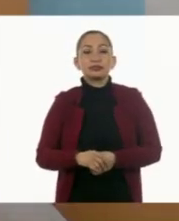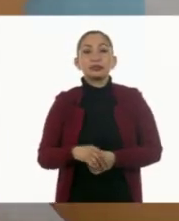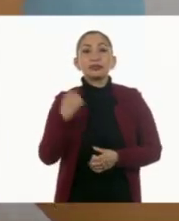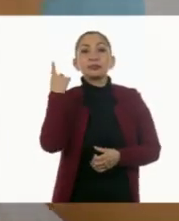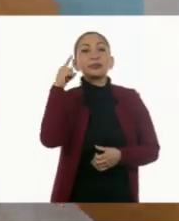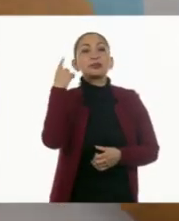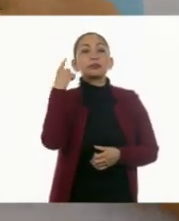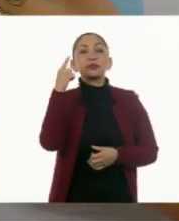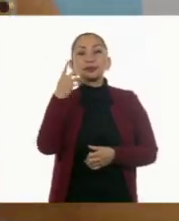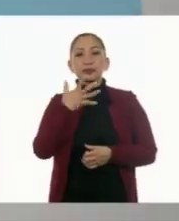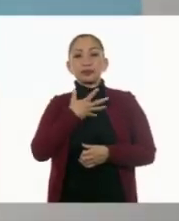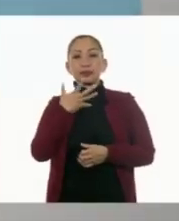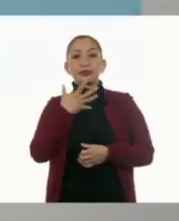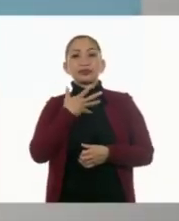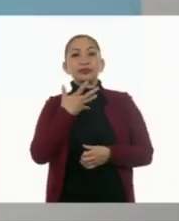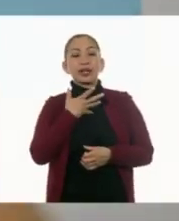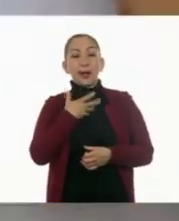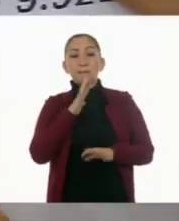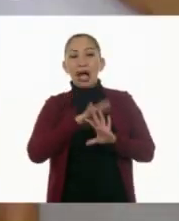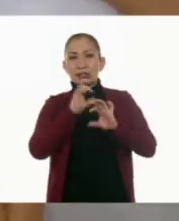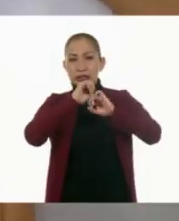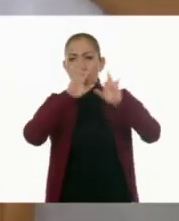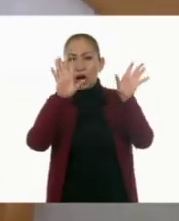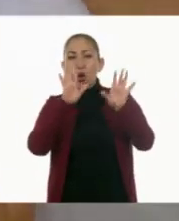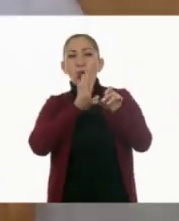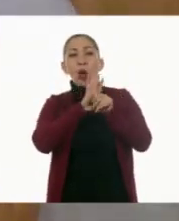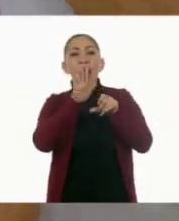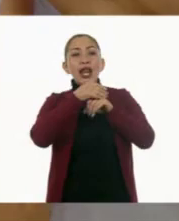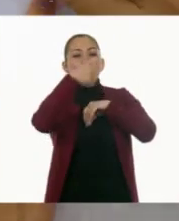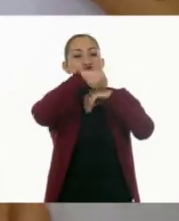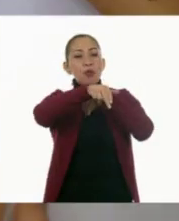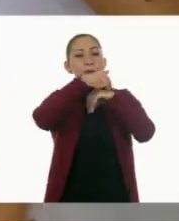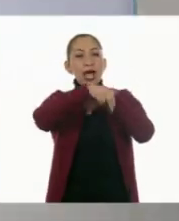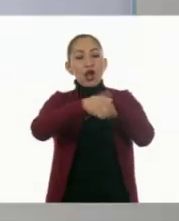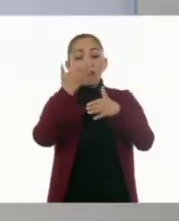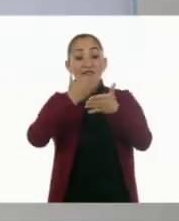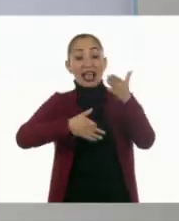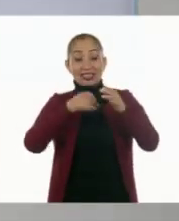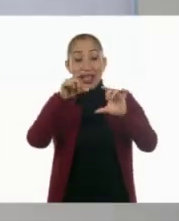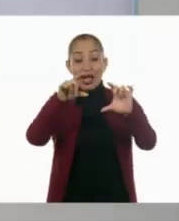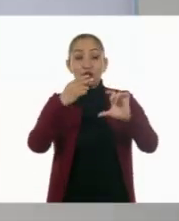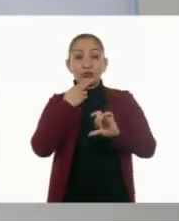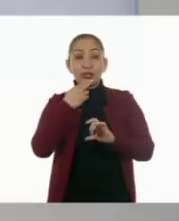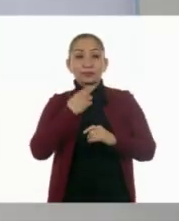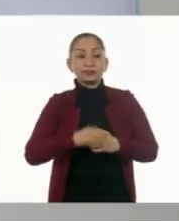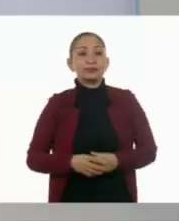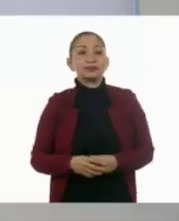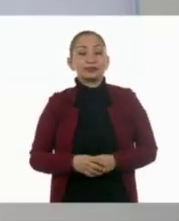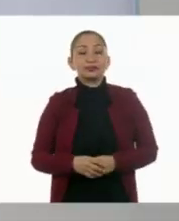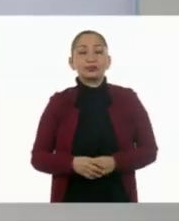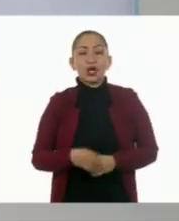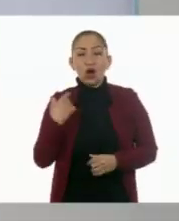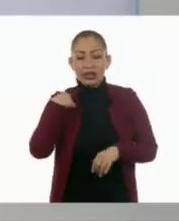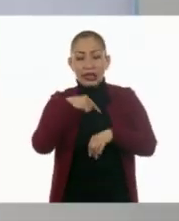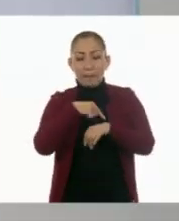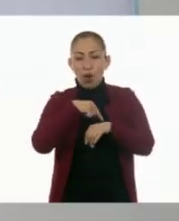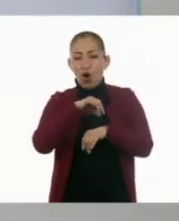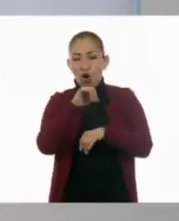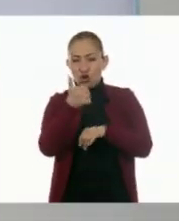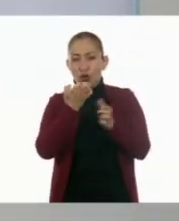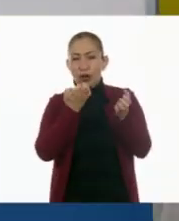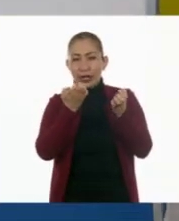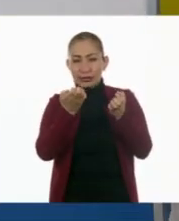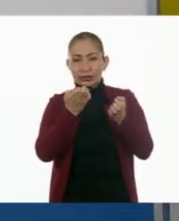para tener mayor claridad de cuáles son los números que nos restan. Yo creo que nos da tiempo de hacer